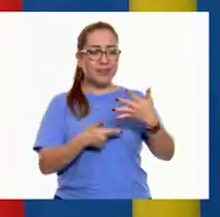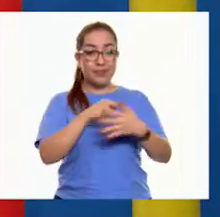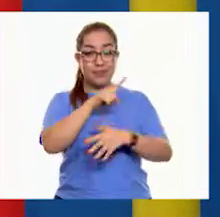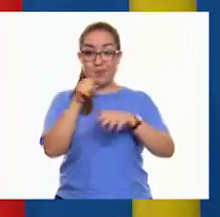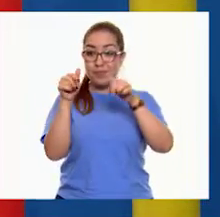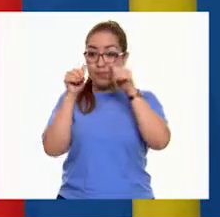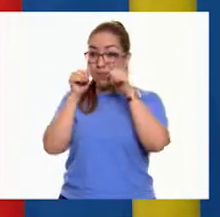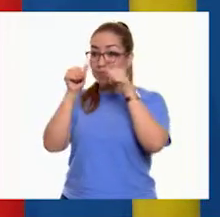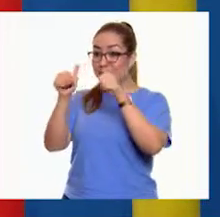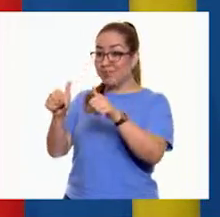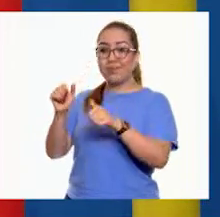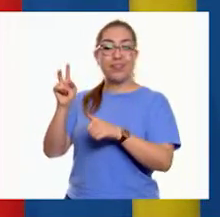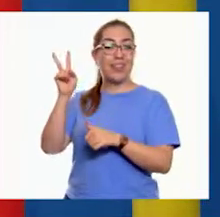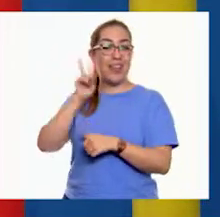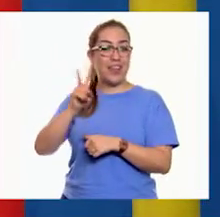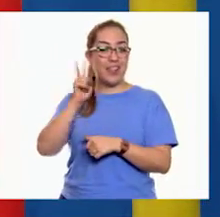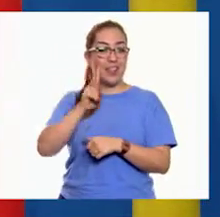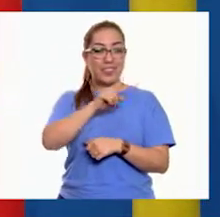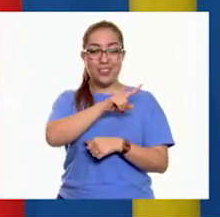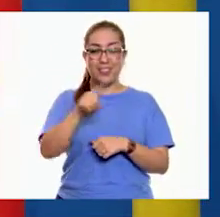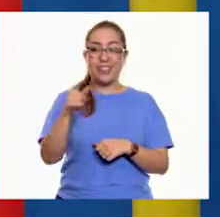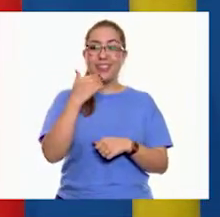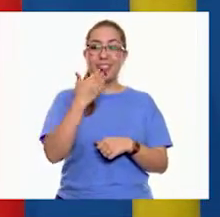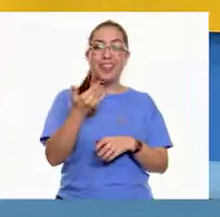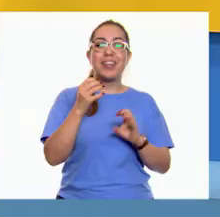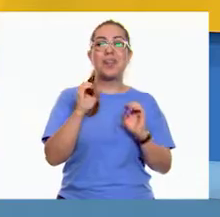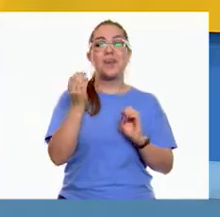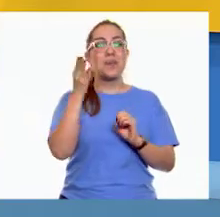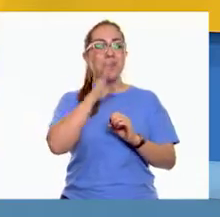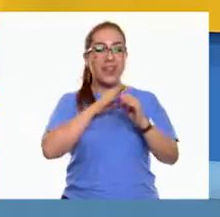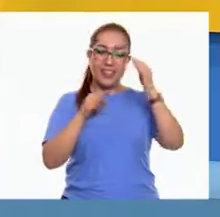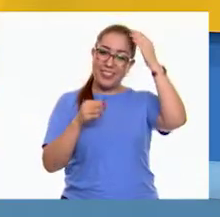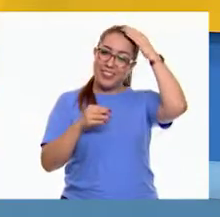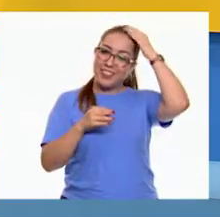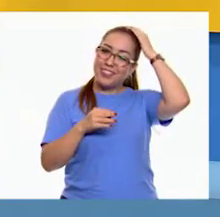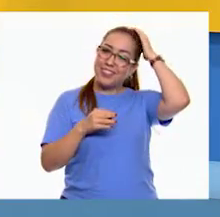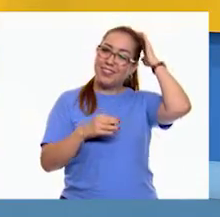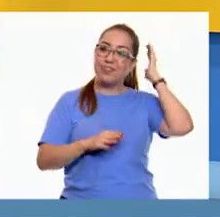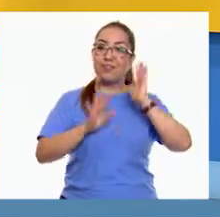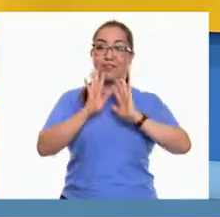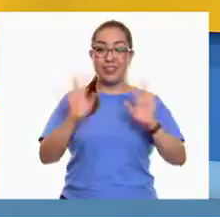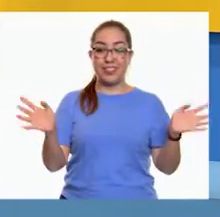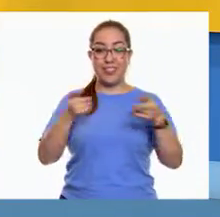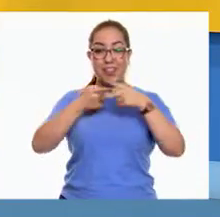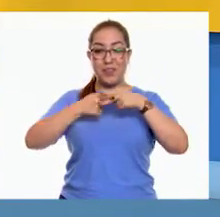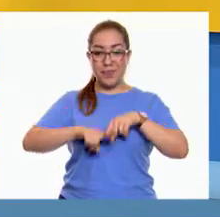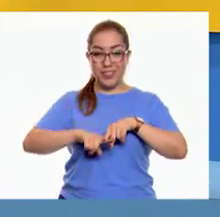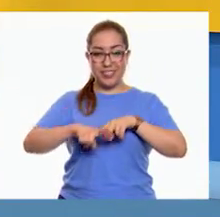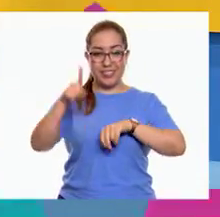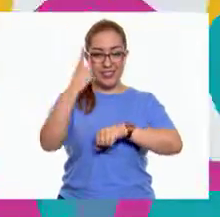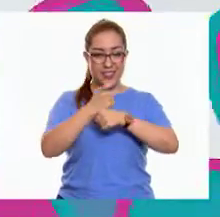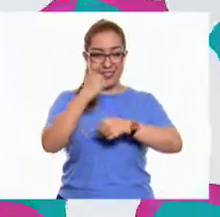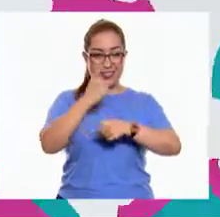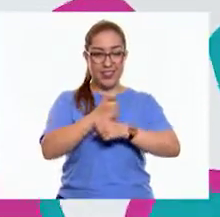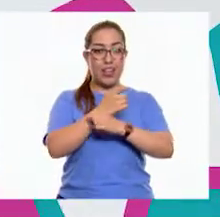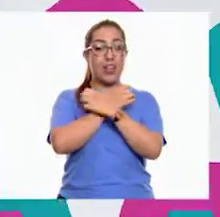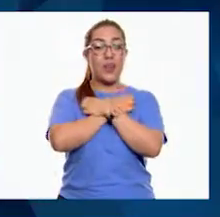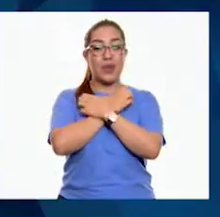y veamos si sus predicciones son correctas. Excelente. Empecemos entonces con el apartado de